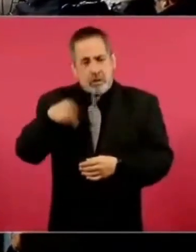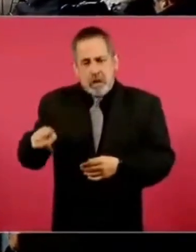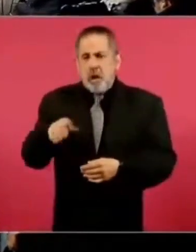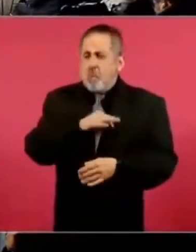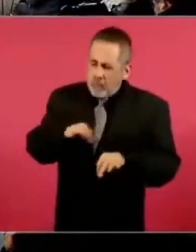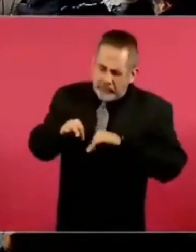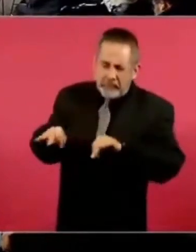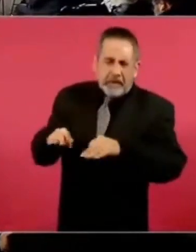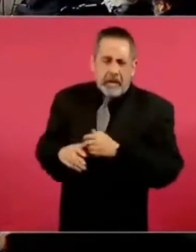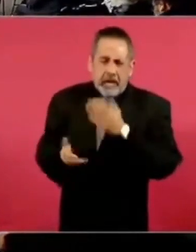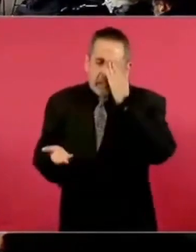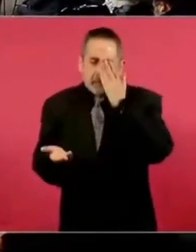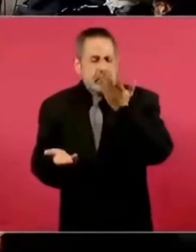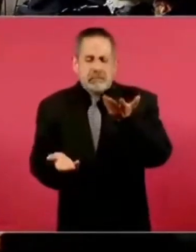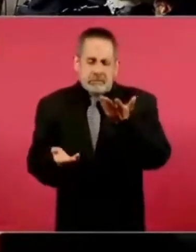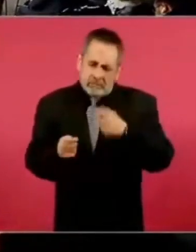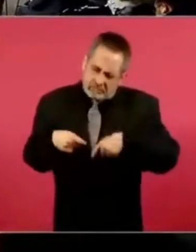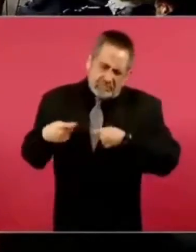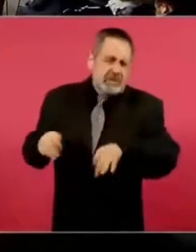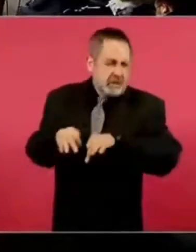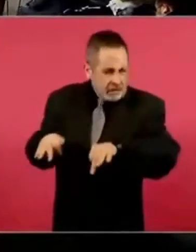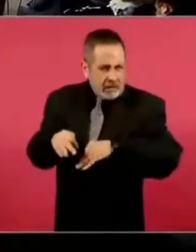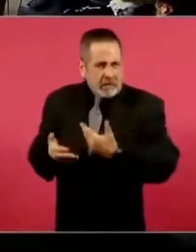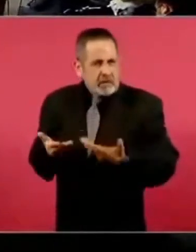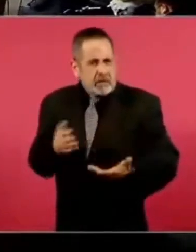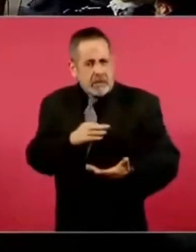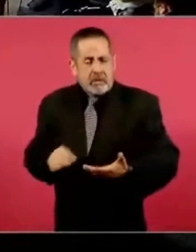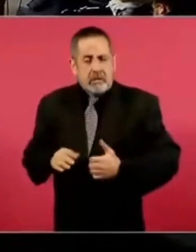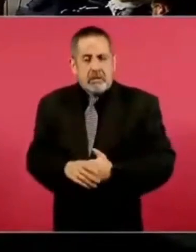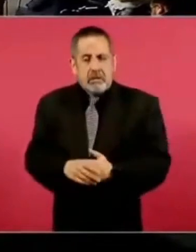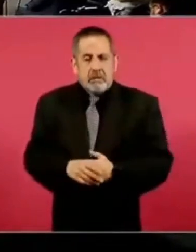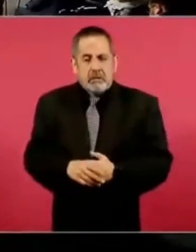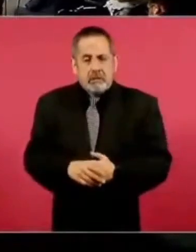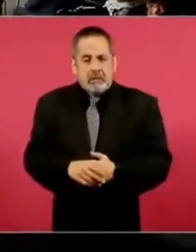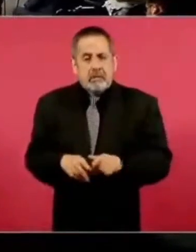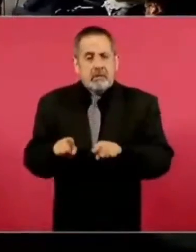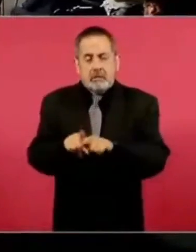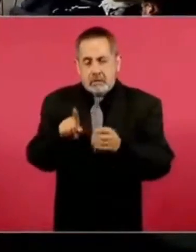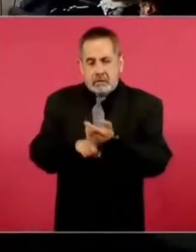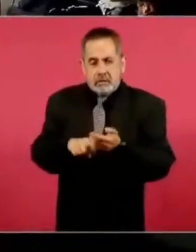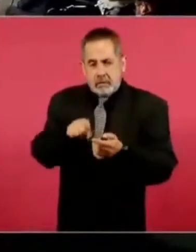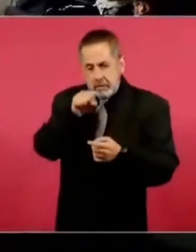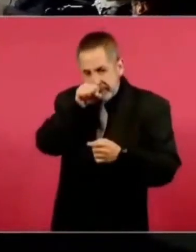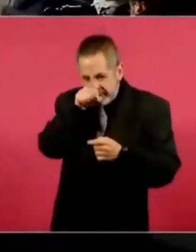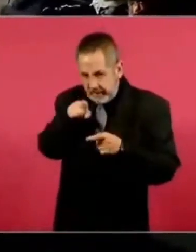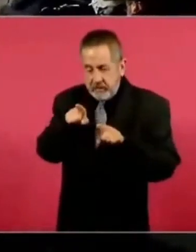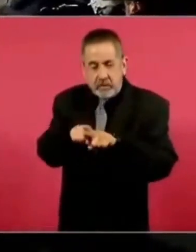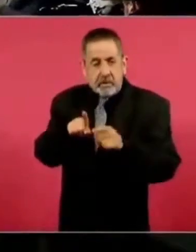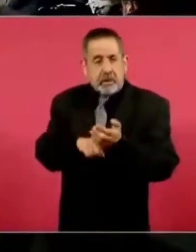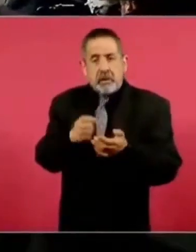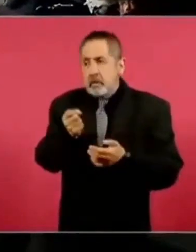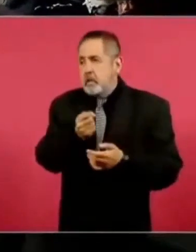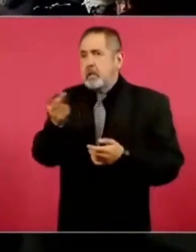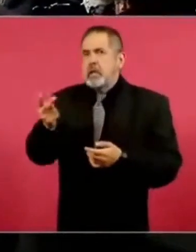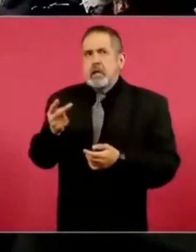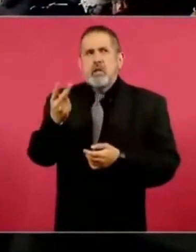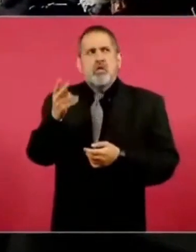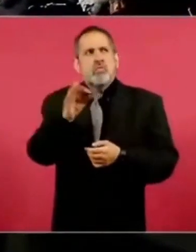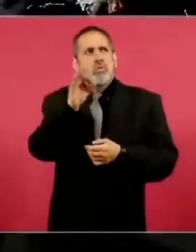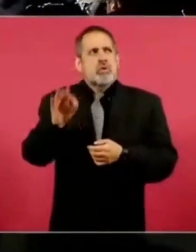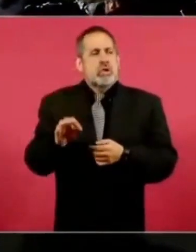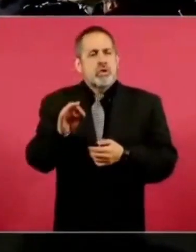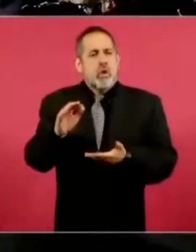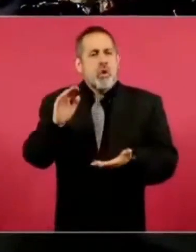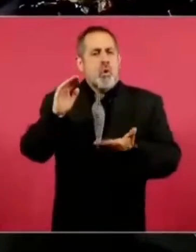trabajar. La economía, usted lo ha dicho, es la que tiene menor desempleo ahorita. Tiene, si no me recuerdo, 2% o